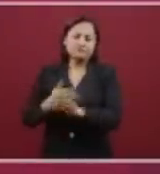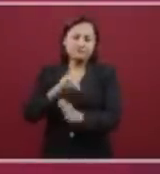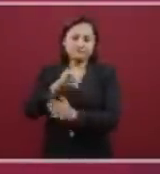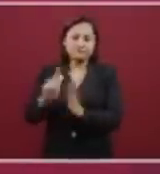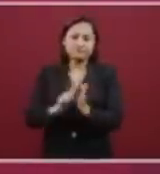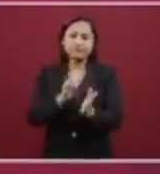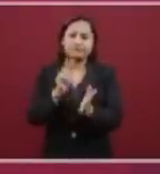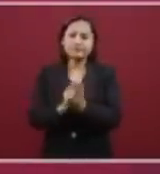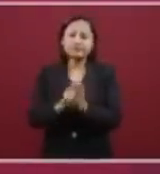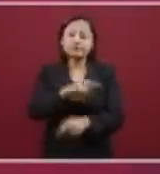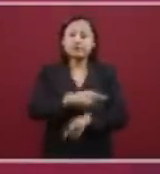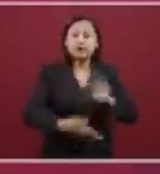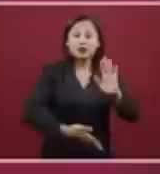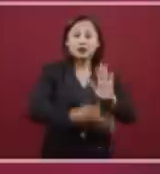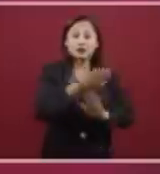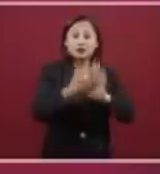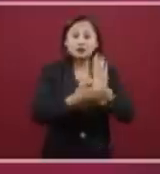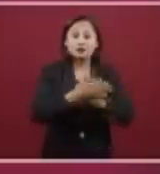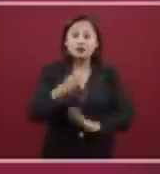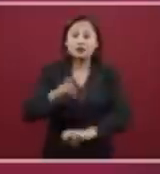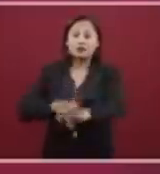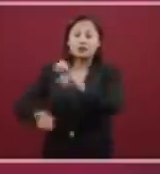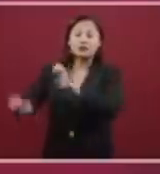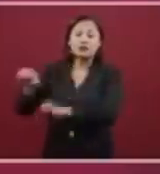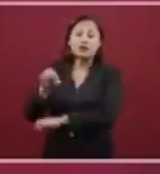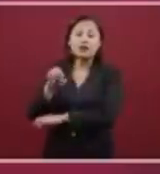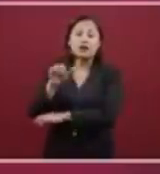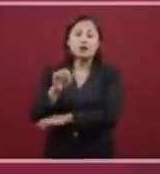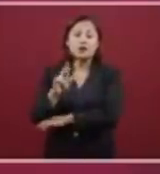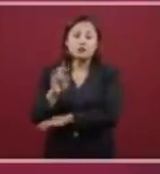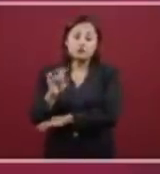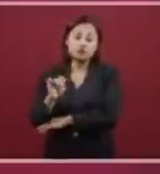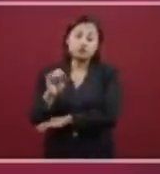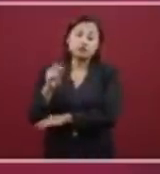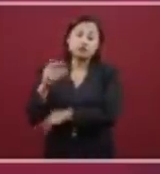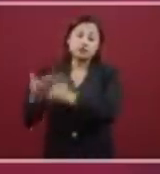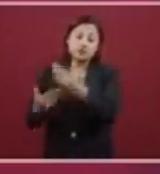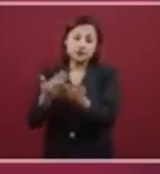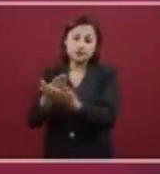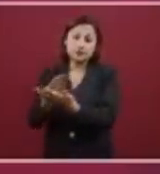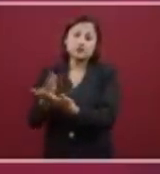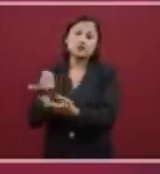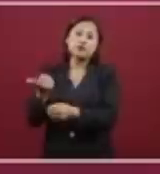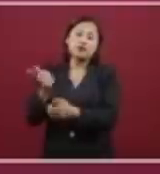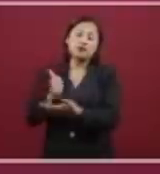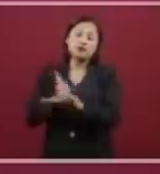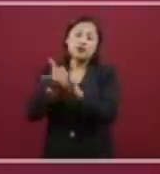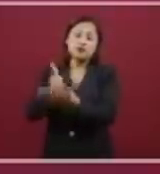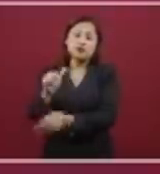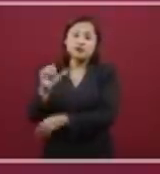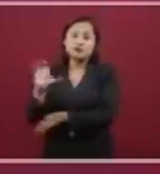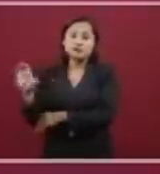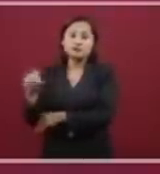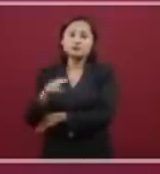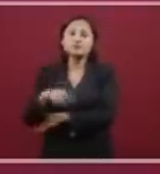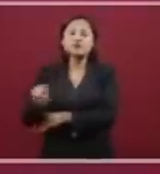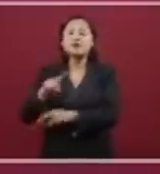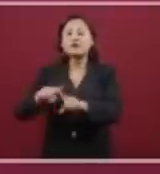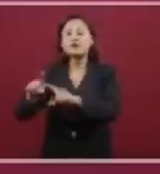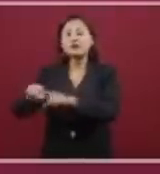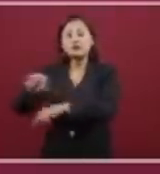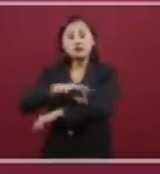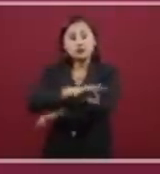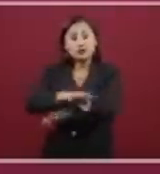por aeropuertos y servicios auxiliares asa a partir de una invitación a ocho despachos de arquitectos nacionales e